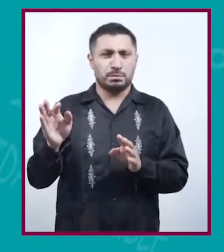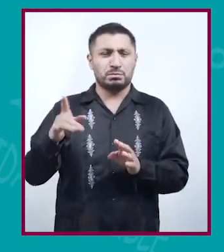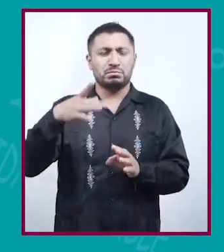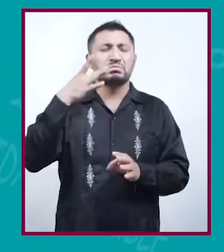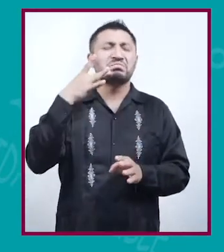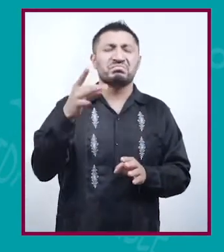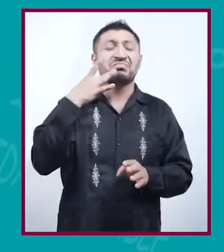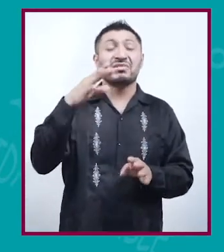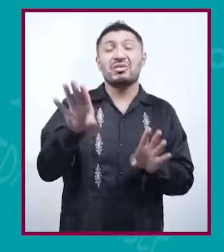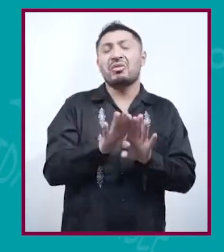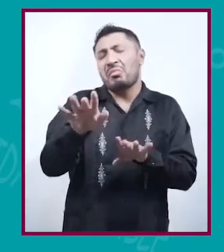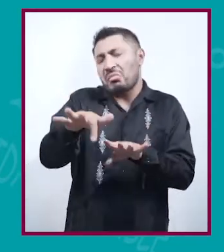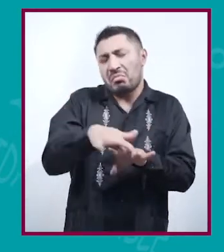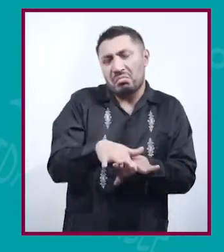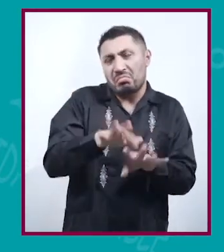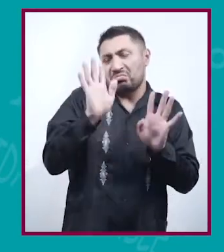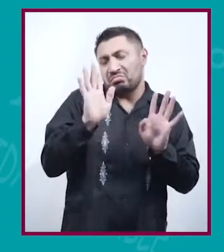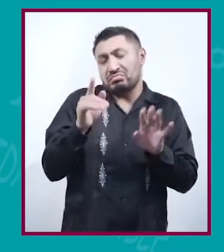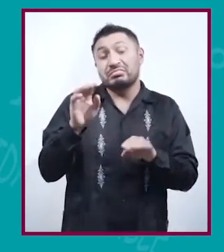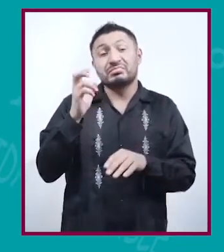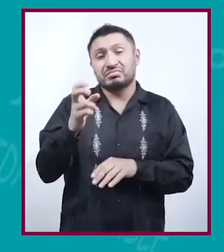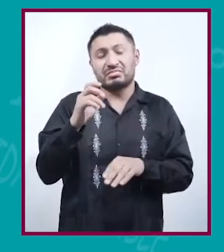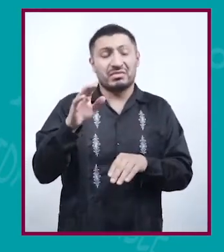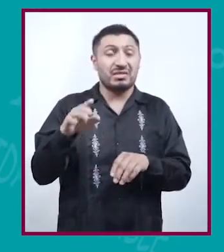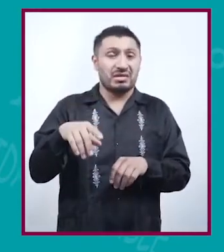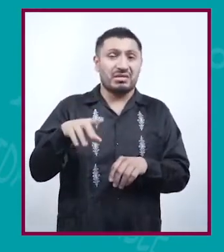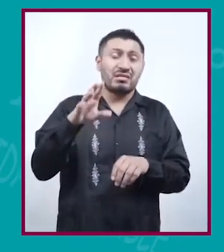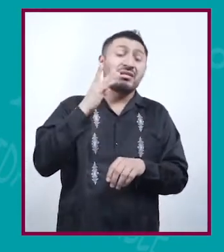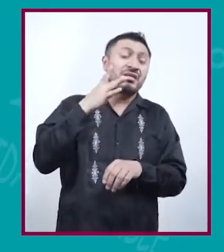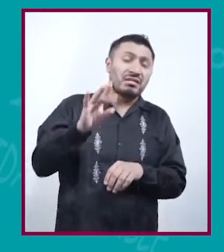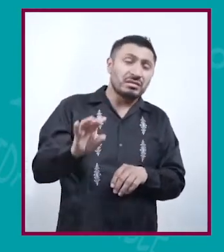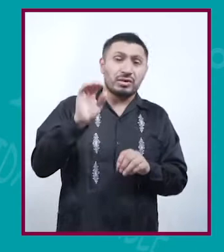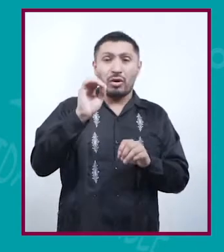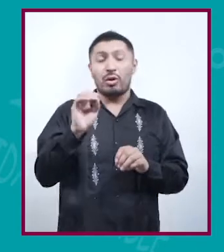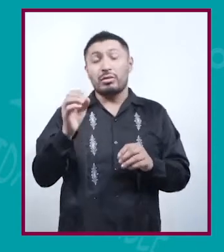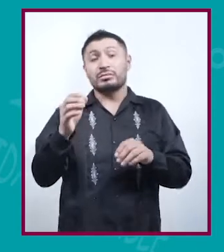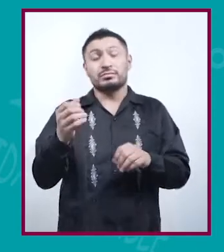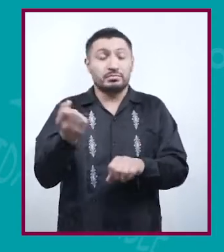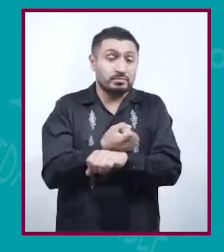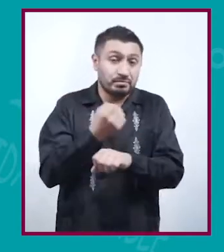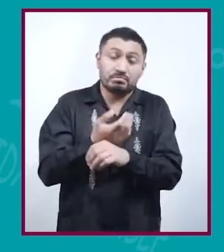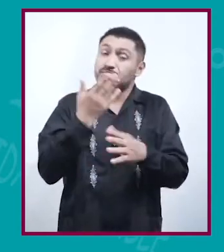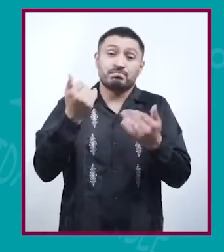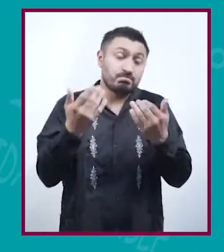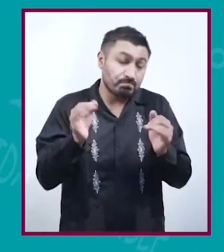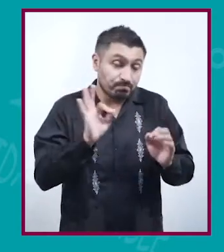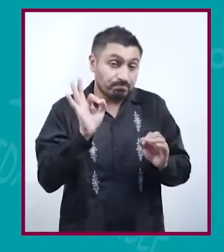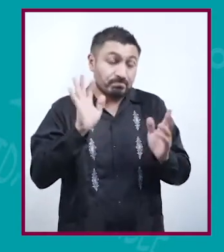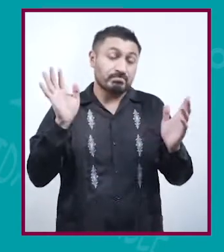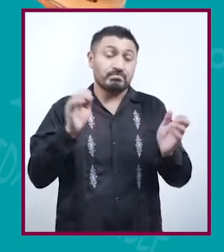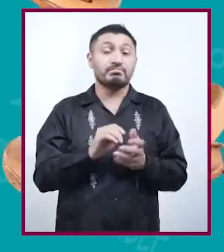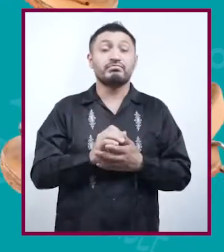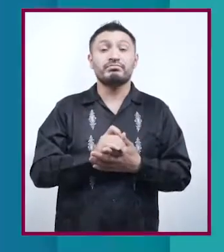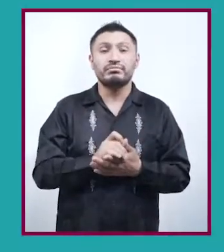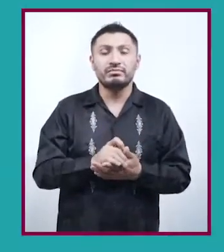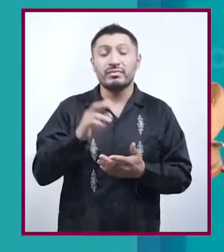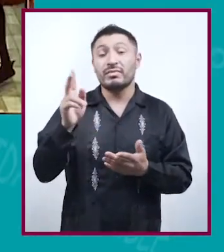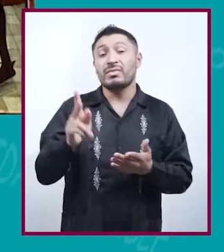manera sencilla, como unos simples guarachitos. Por lo tanto, era algo más sencillo, o incluso descalzos, algunos